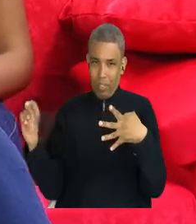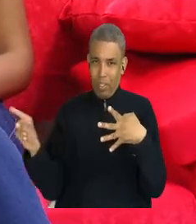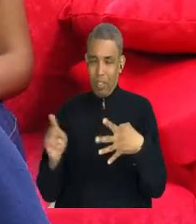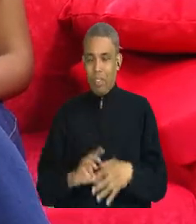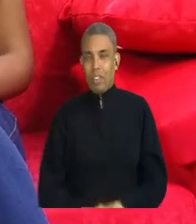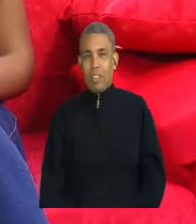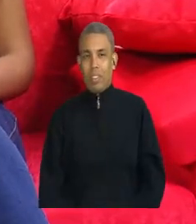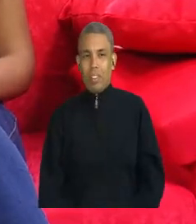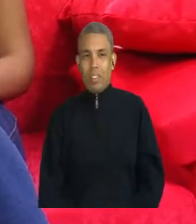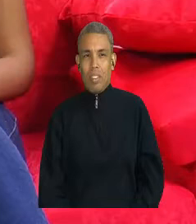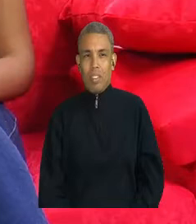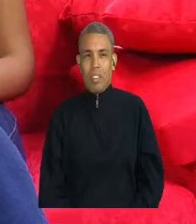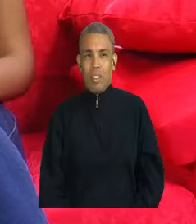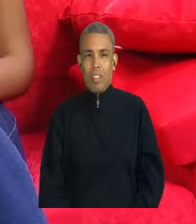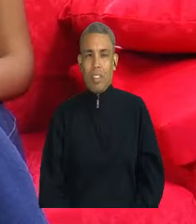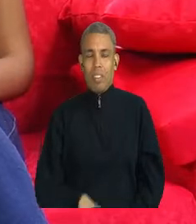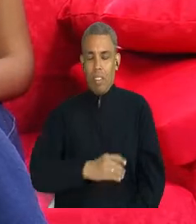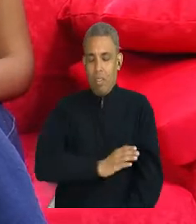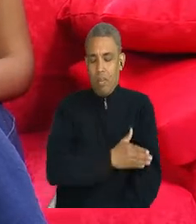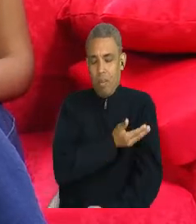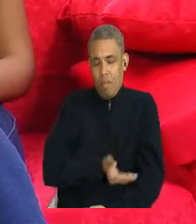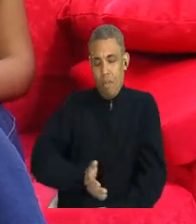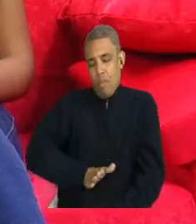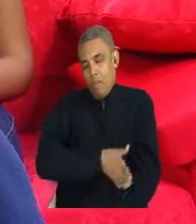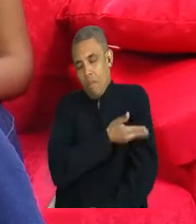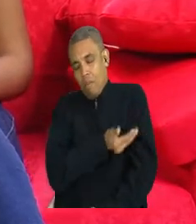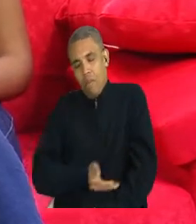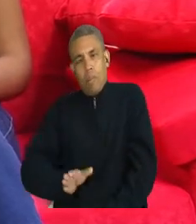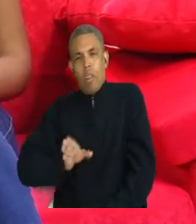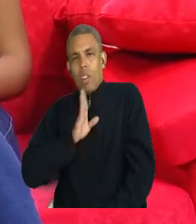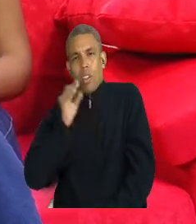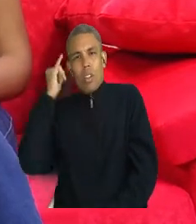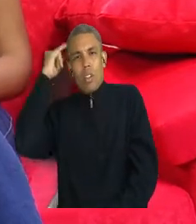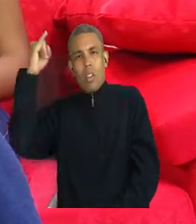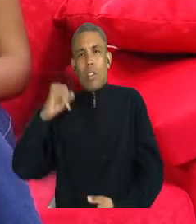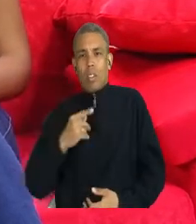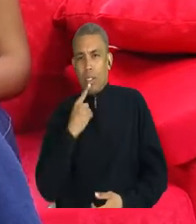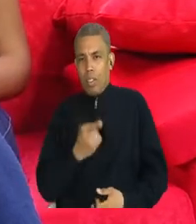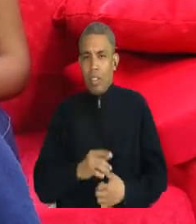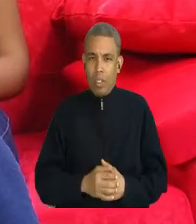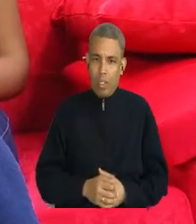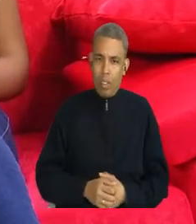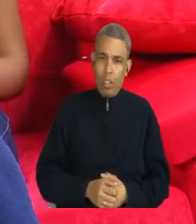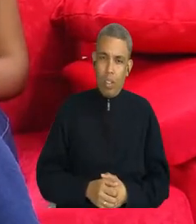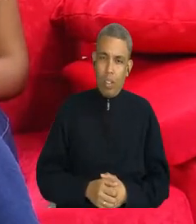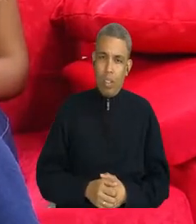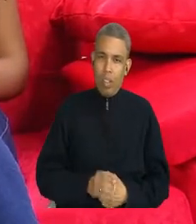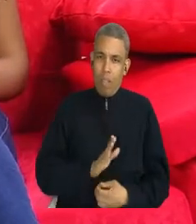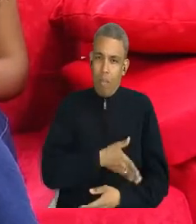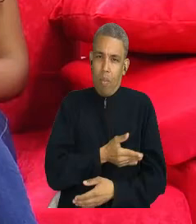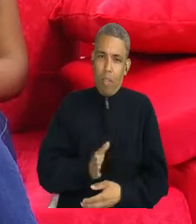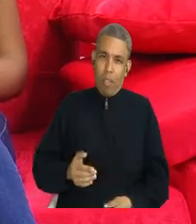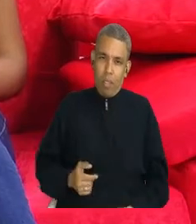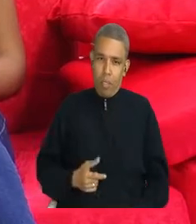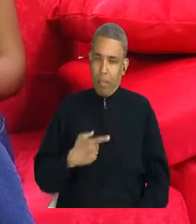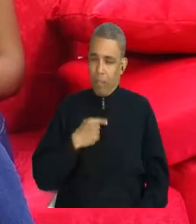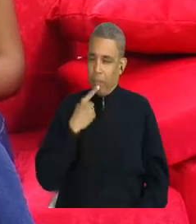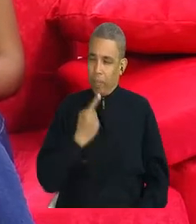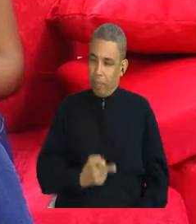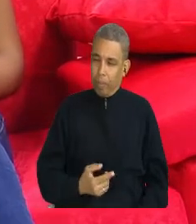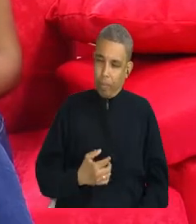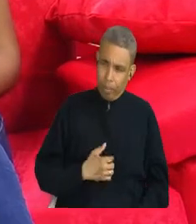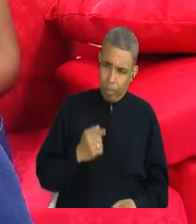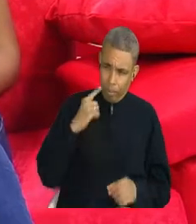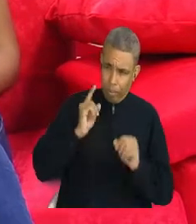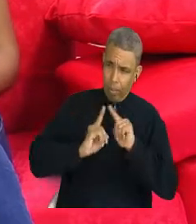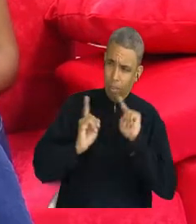cantautor de la canción que lleva la siguiente frase: aunque la gente me diga que somos polos opuestos, yo la quiero, yo